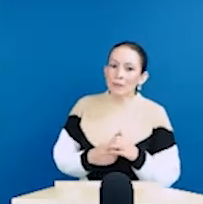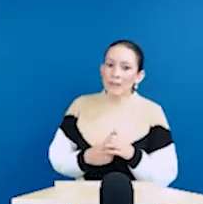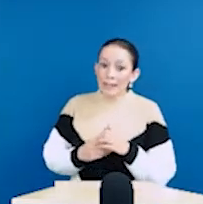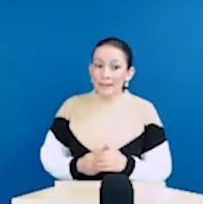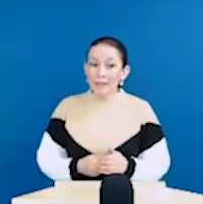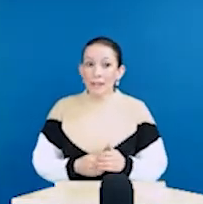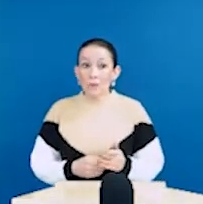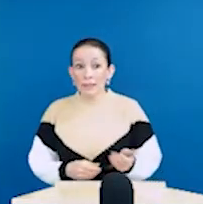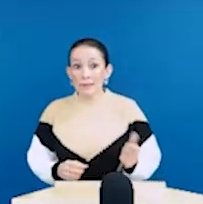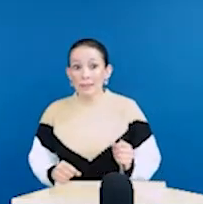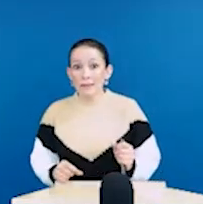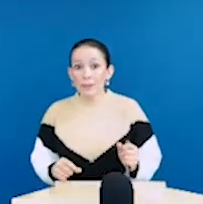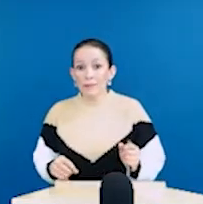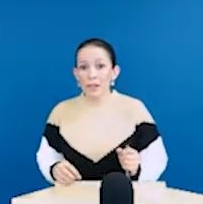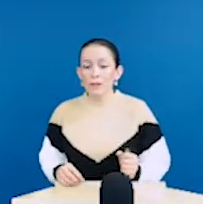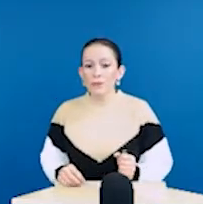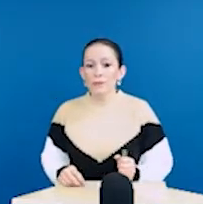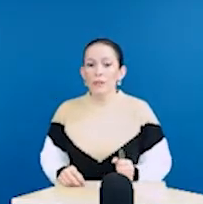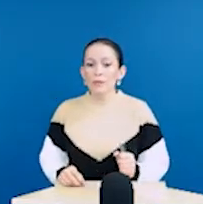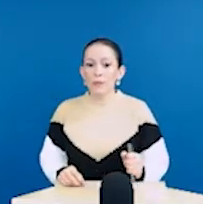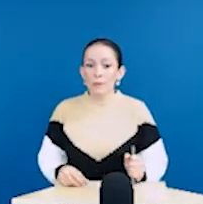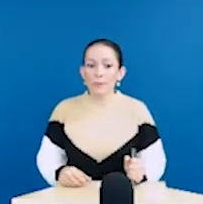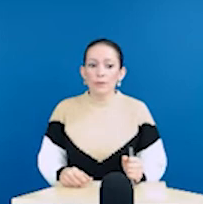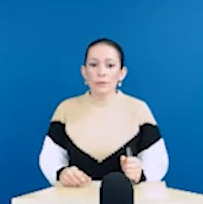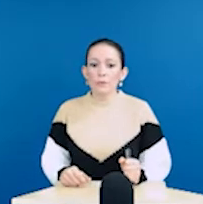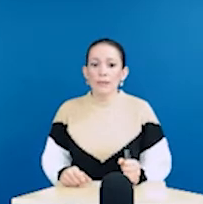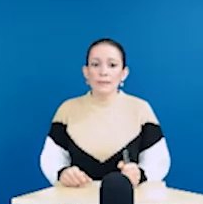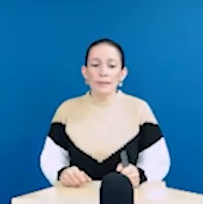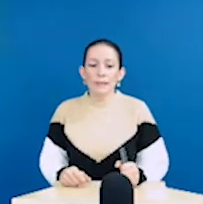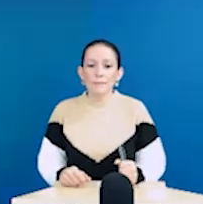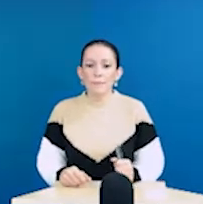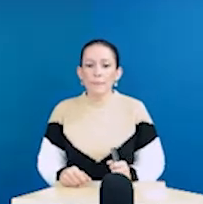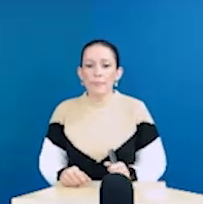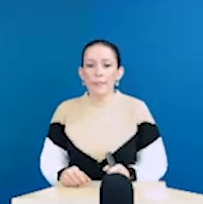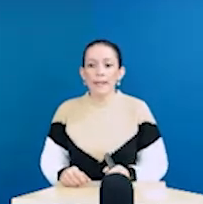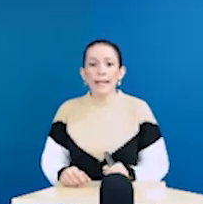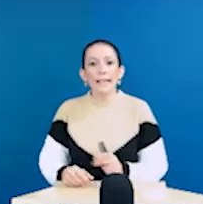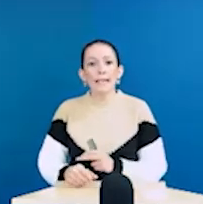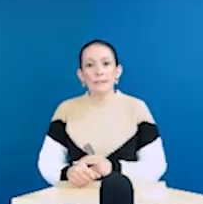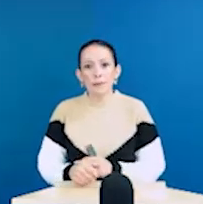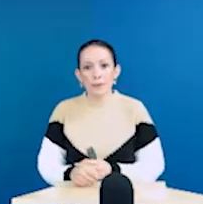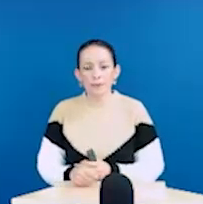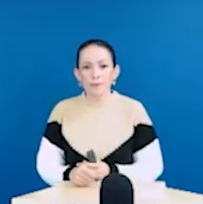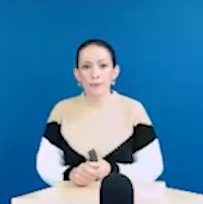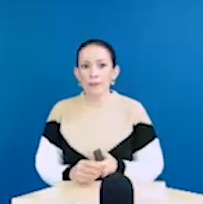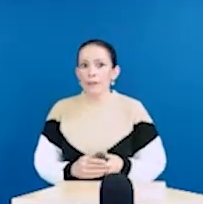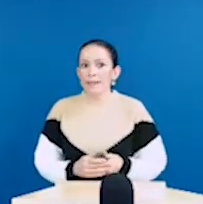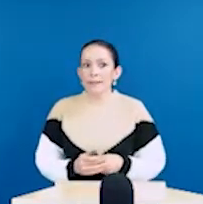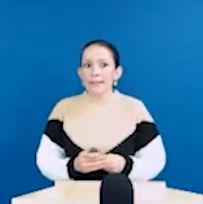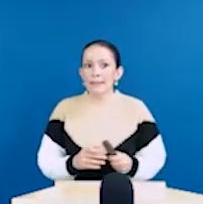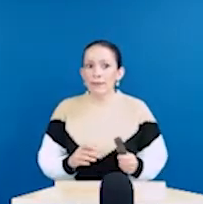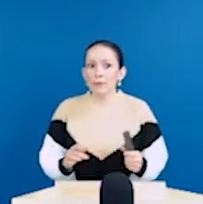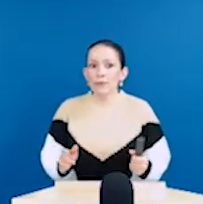La literatura dice que los catéteres periféricos los debemos utilizar en el antebrazo.